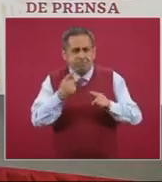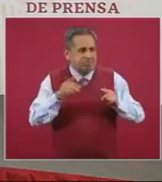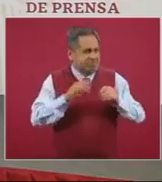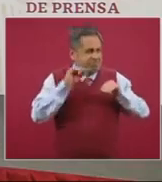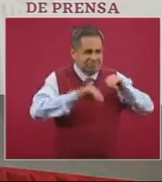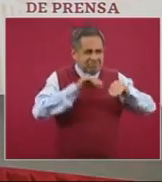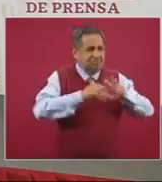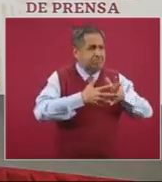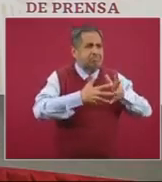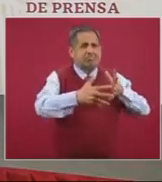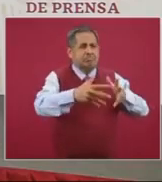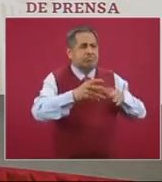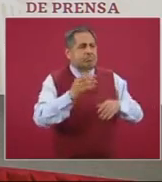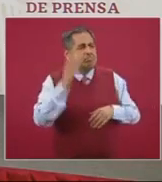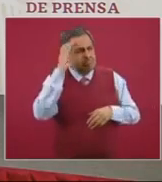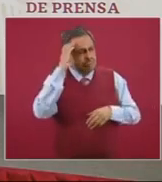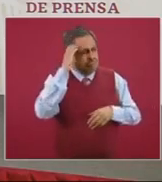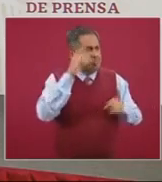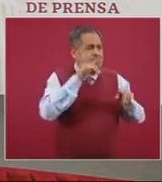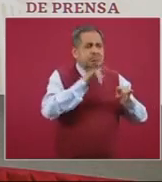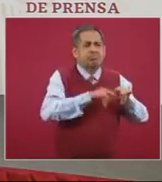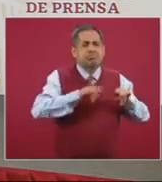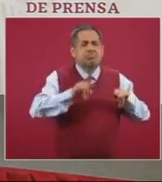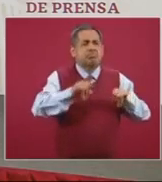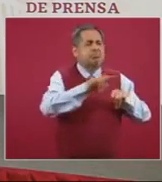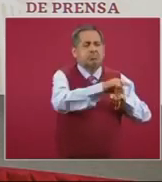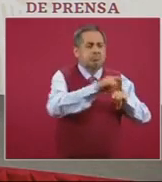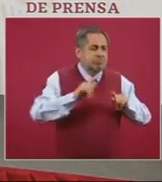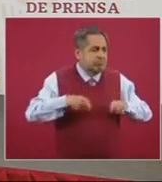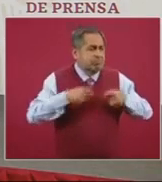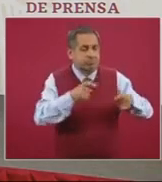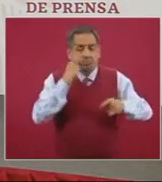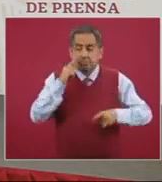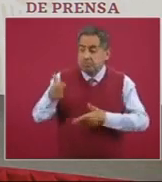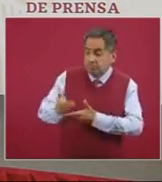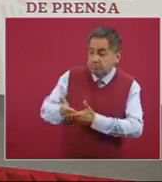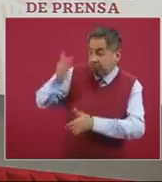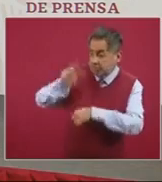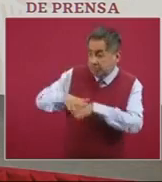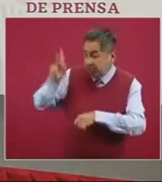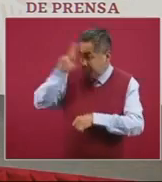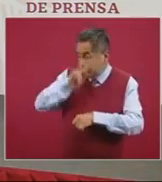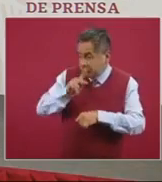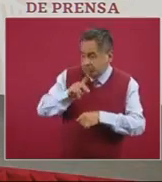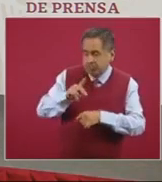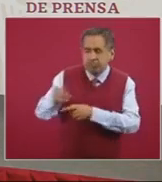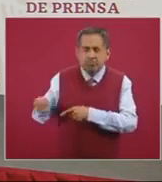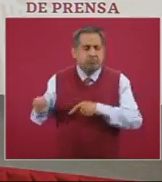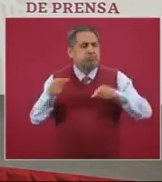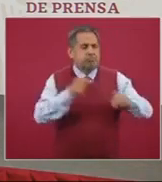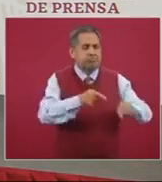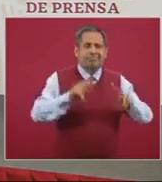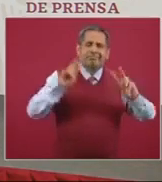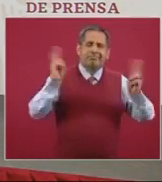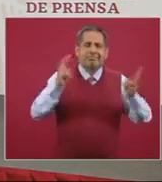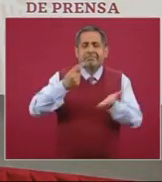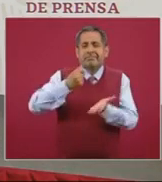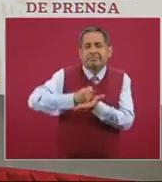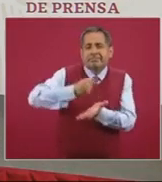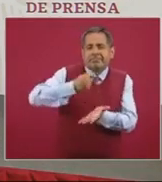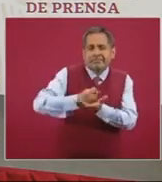camas habilitadas para atender a personas críticamente enfermas. Lo que habitualmente conocemos como unidades de terapia